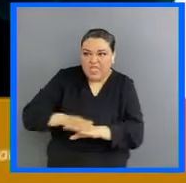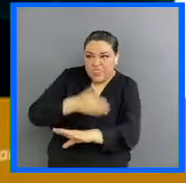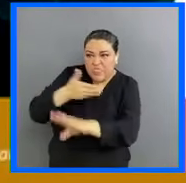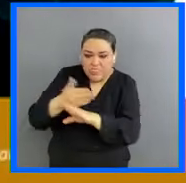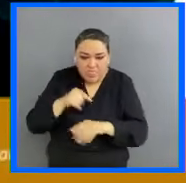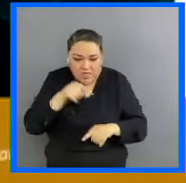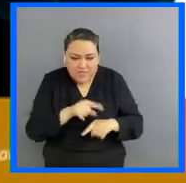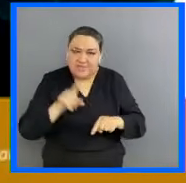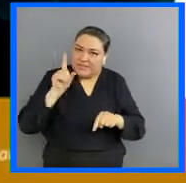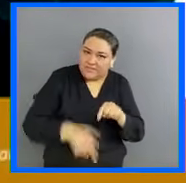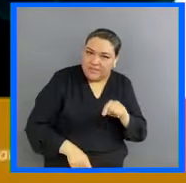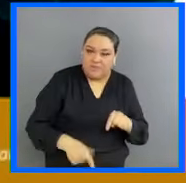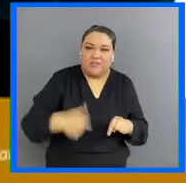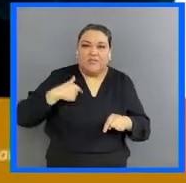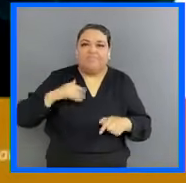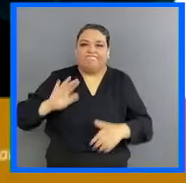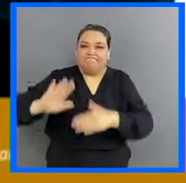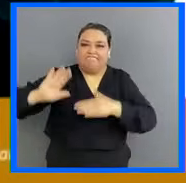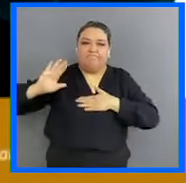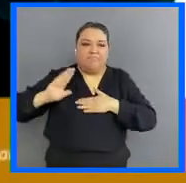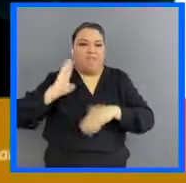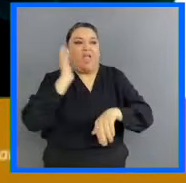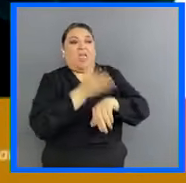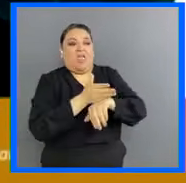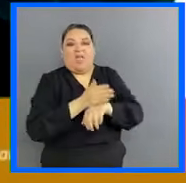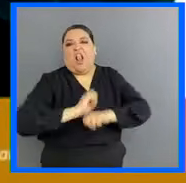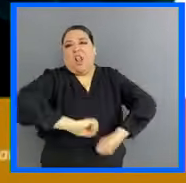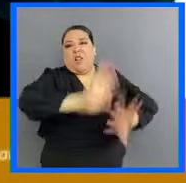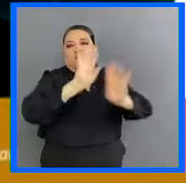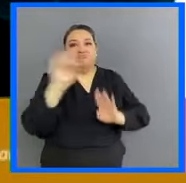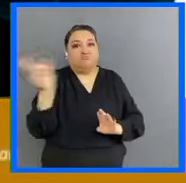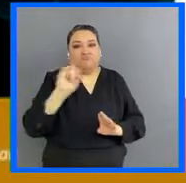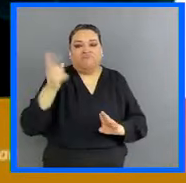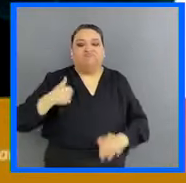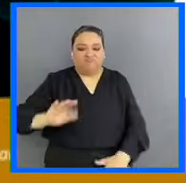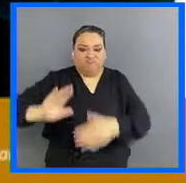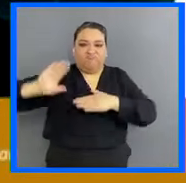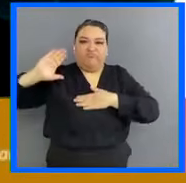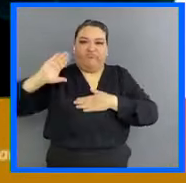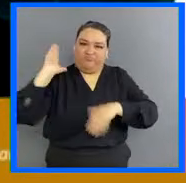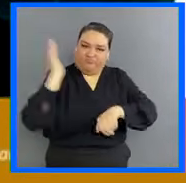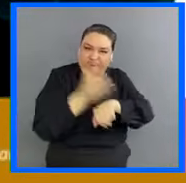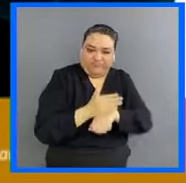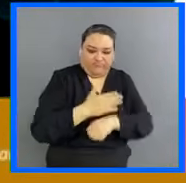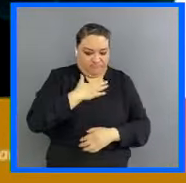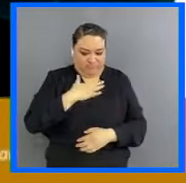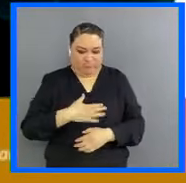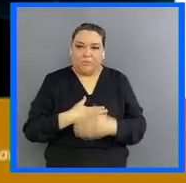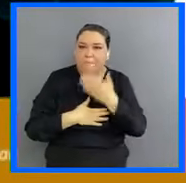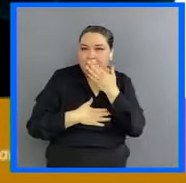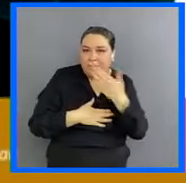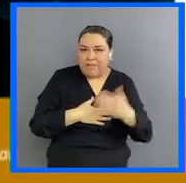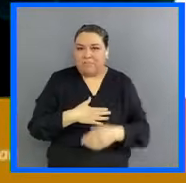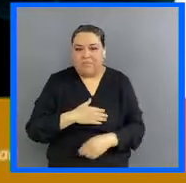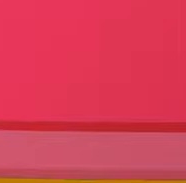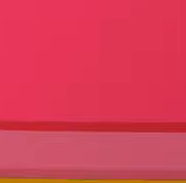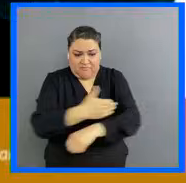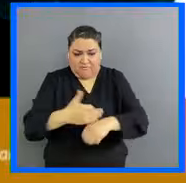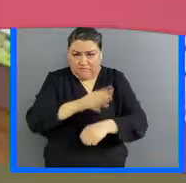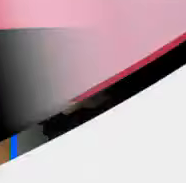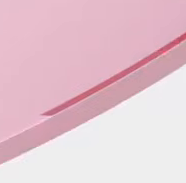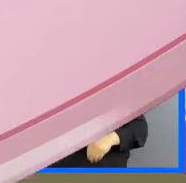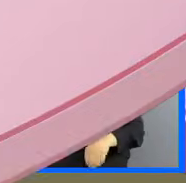Reiteramos que no habrá impunidad. El Gobierno de México mantiene un compromiso absoluto con la justicia y con la seguridad de las familias de Michoacán.